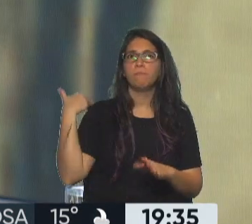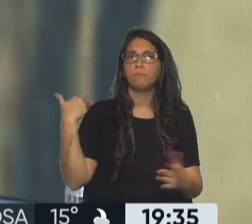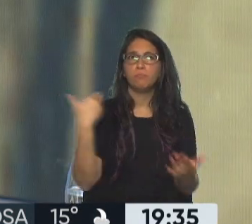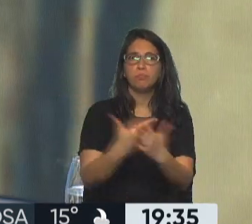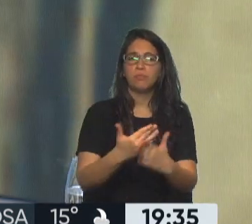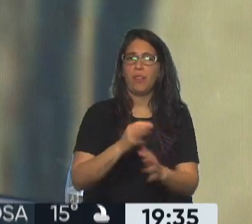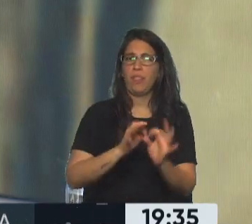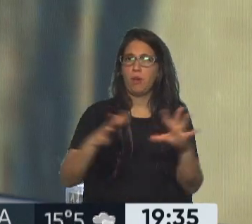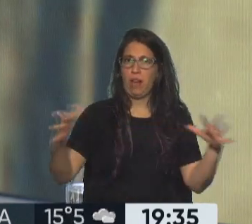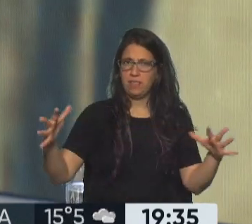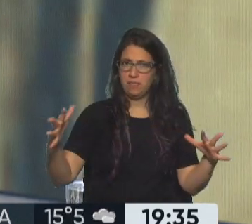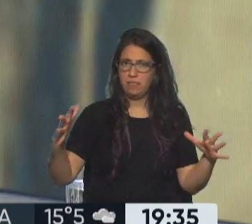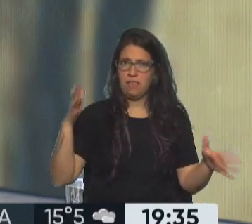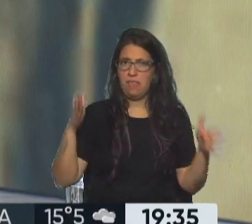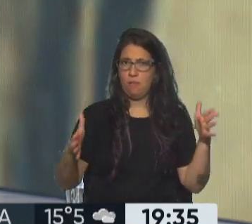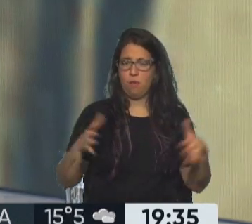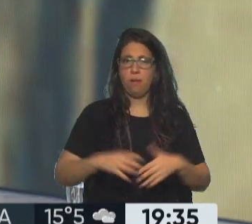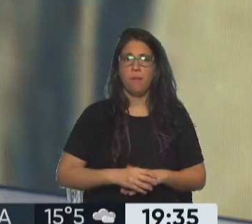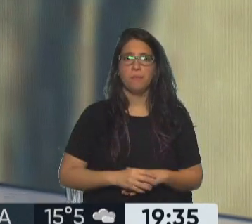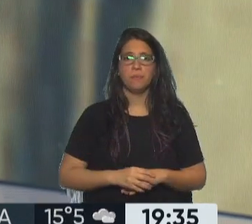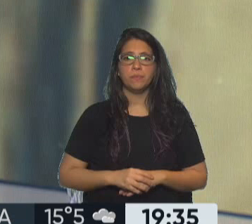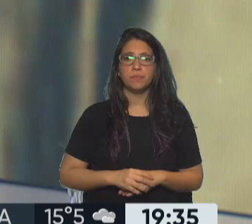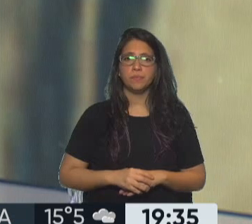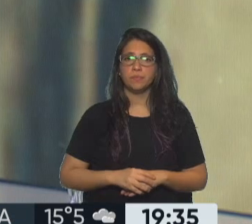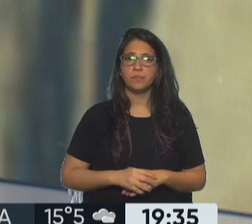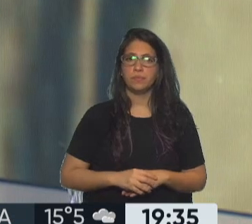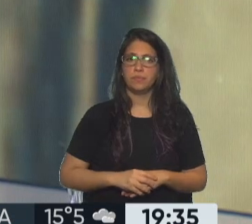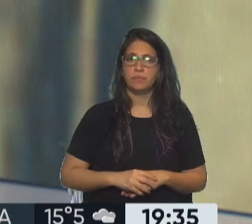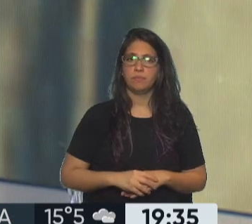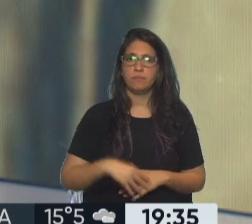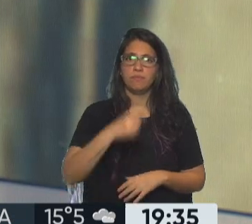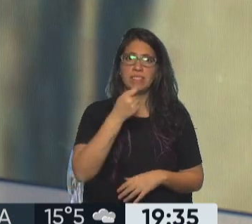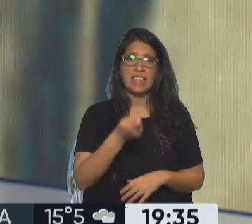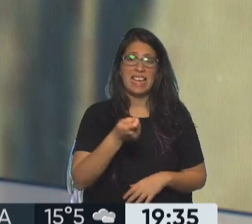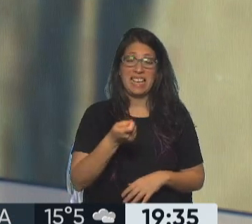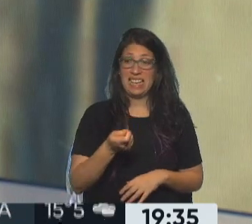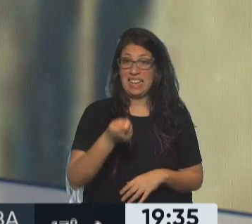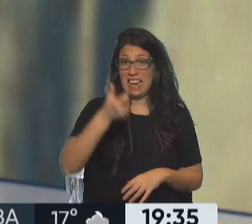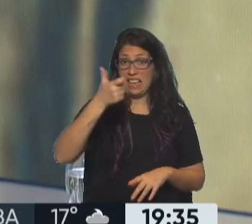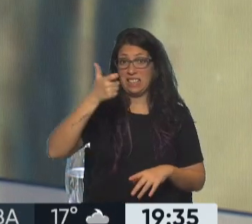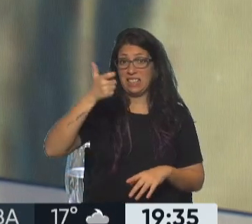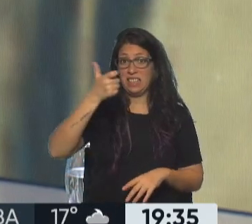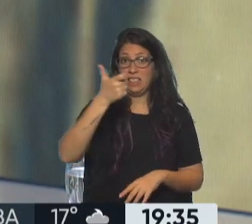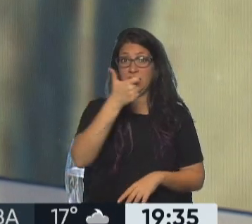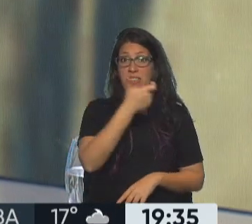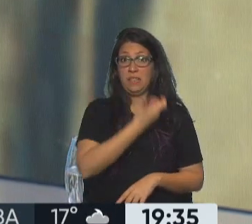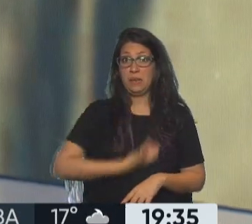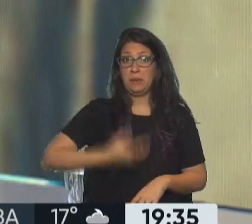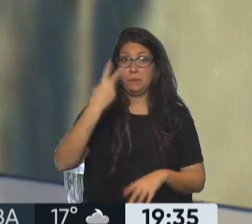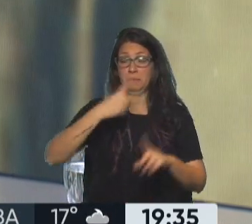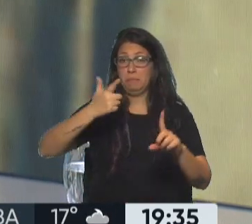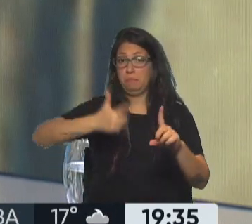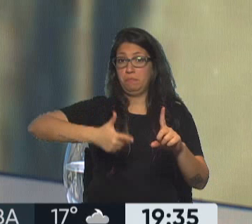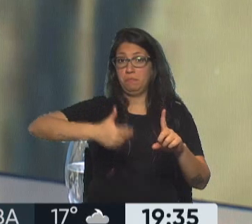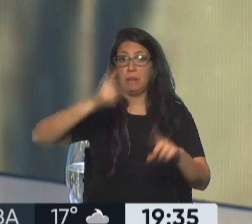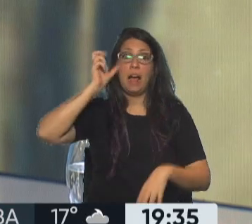atrás, lo que pudo haber sido un magnicidio que cambiaba toda la historia conocida de la Argentina,